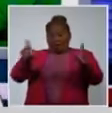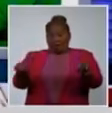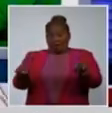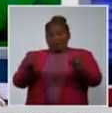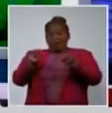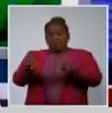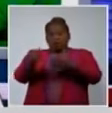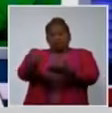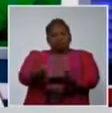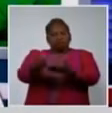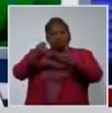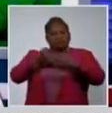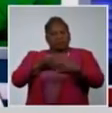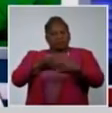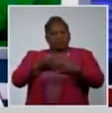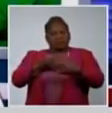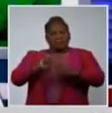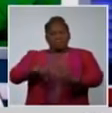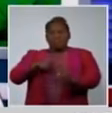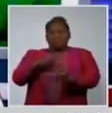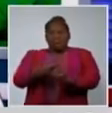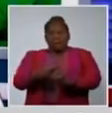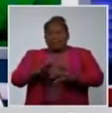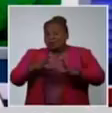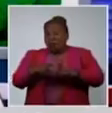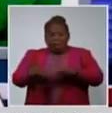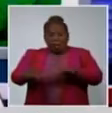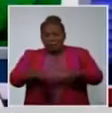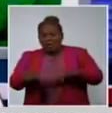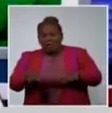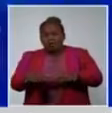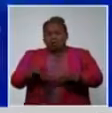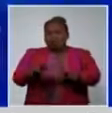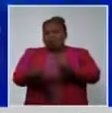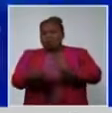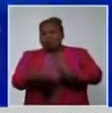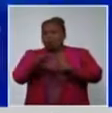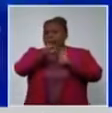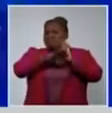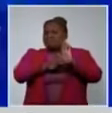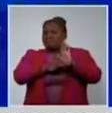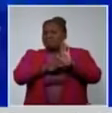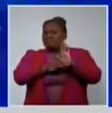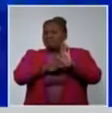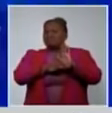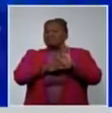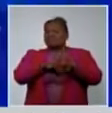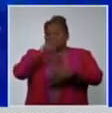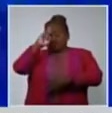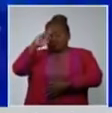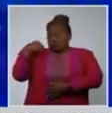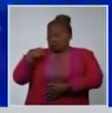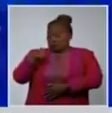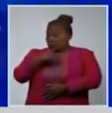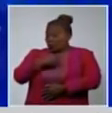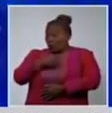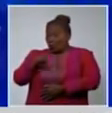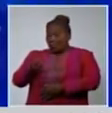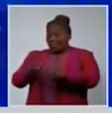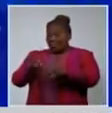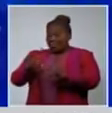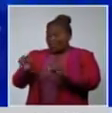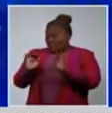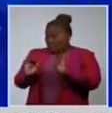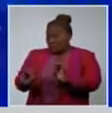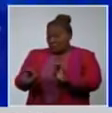de lo que decía al que debe atender doctor durante del tema del presidente de la república miguel díaz-canel